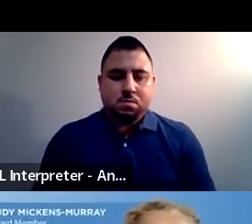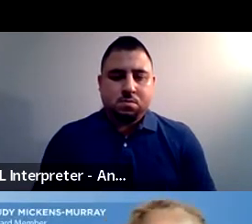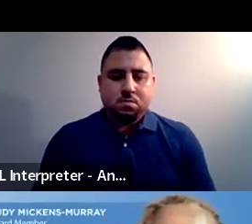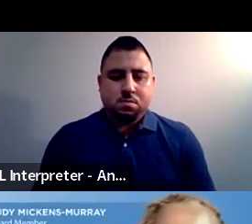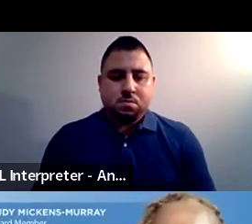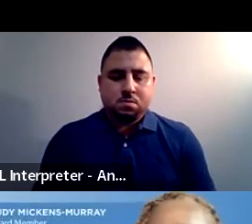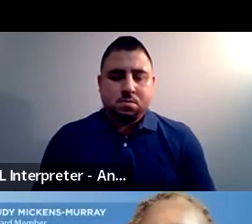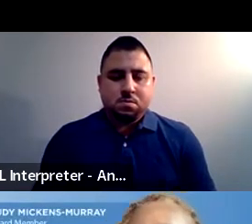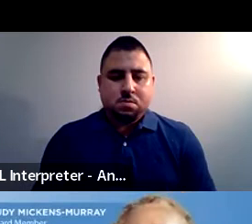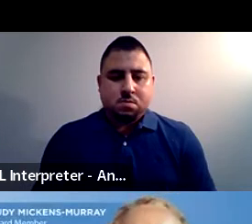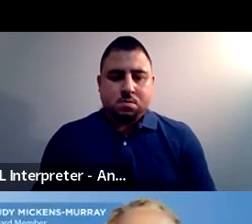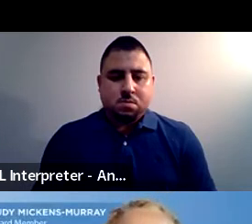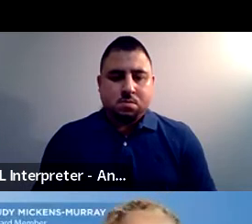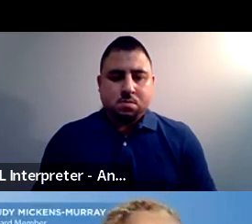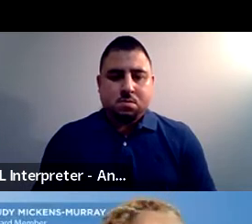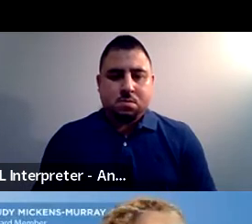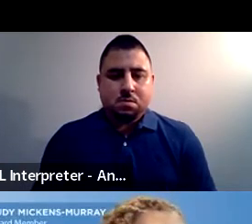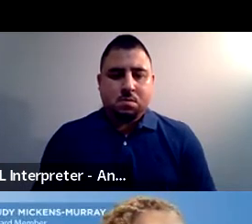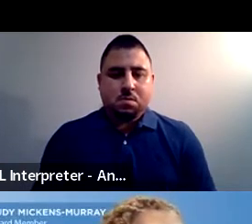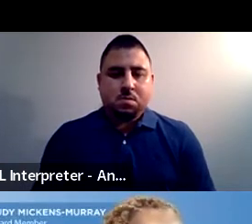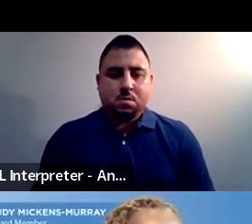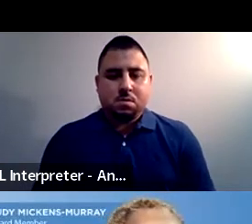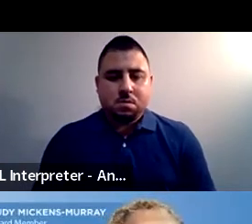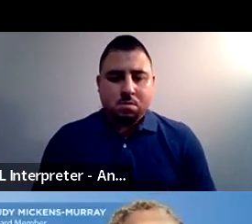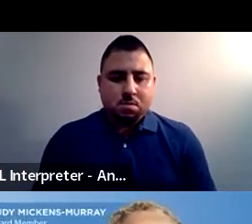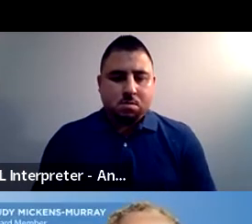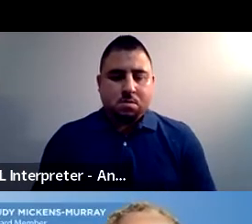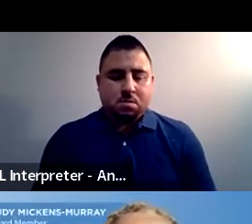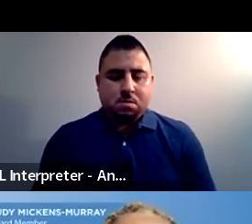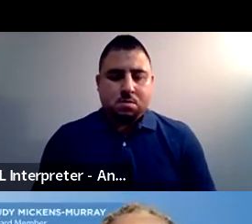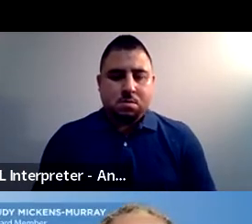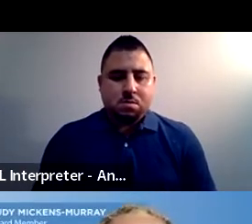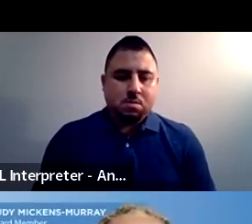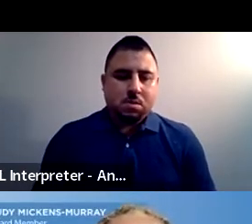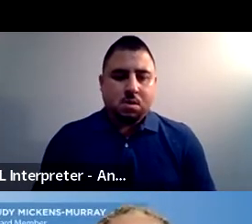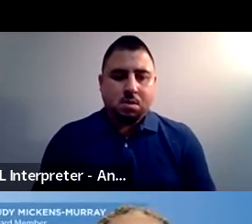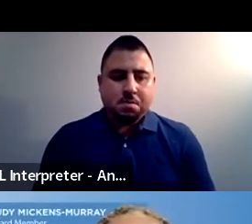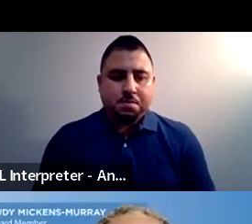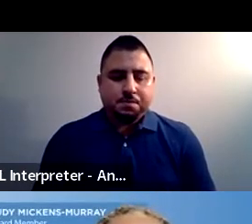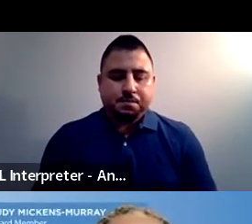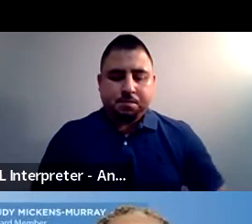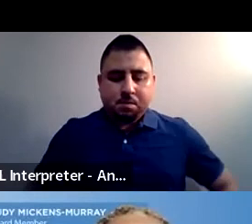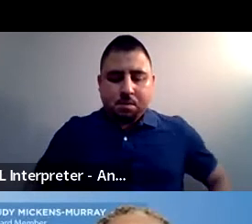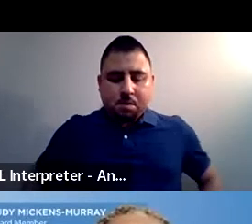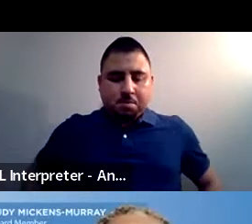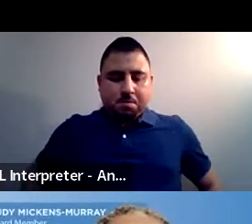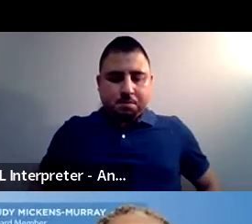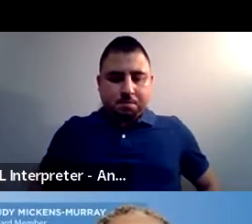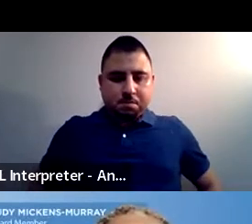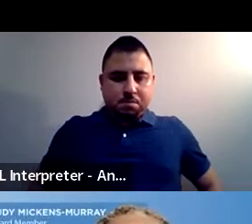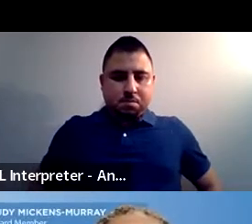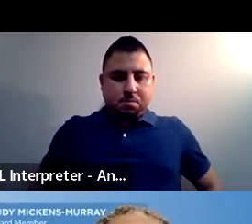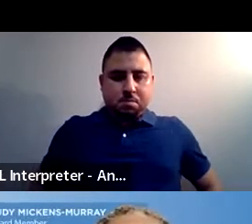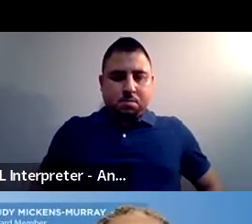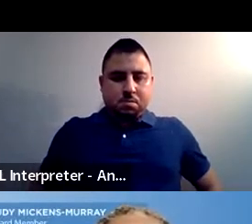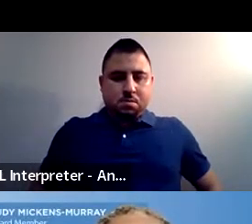concientizarse pues, en ver en qué les va a afectar y en qué no les va a afectar el cambio de escuela a los niños. Porque para mí la escuela